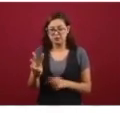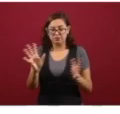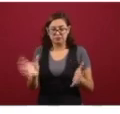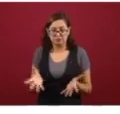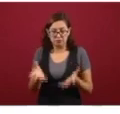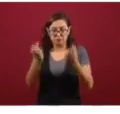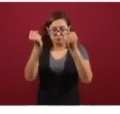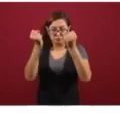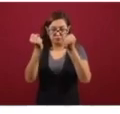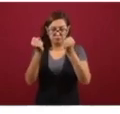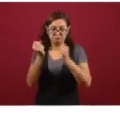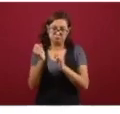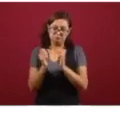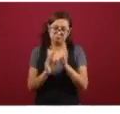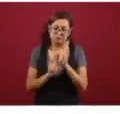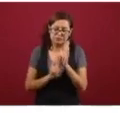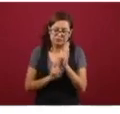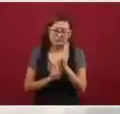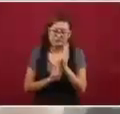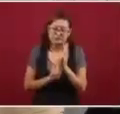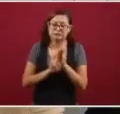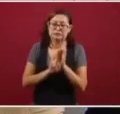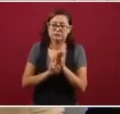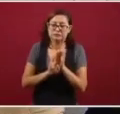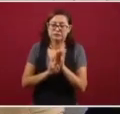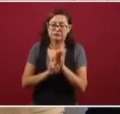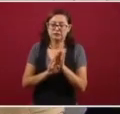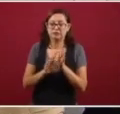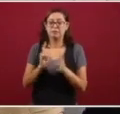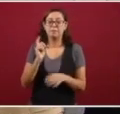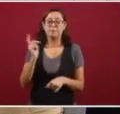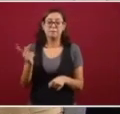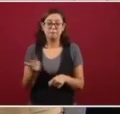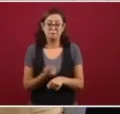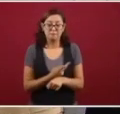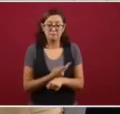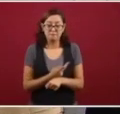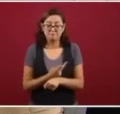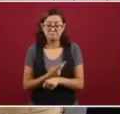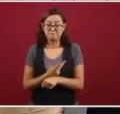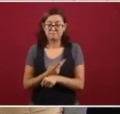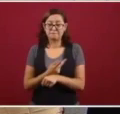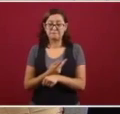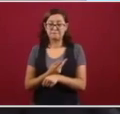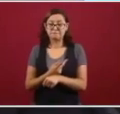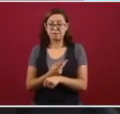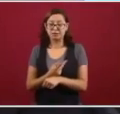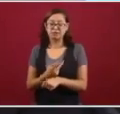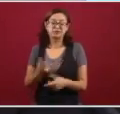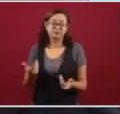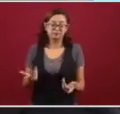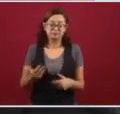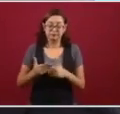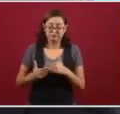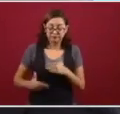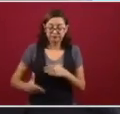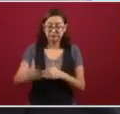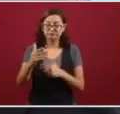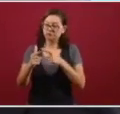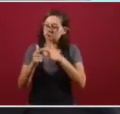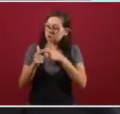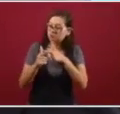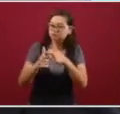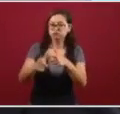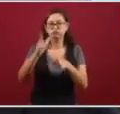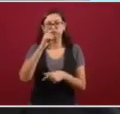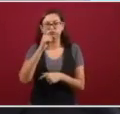Esa recuperación nos permitió, en el que no tuviéramos nosotros y no perdiéramos la continuidad del